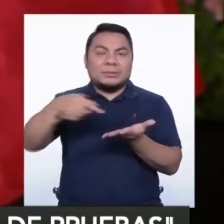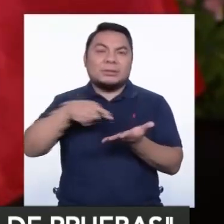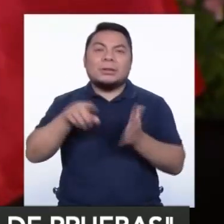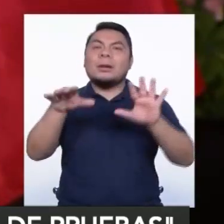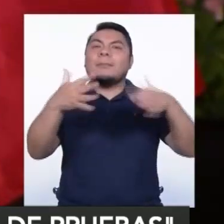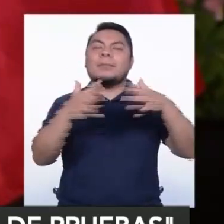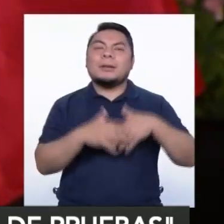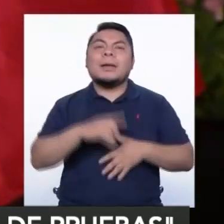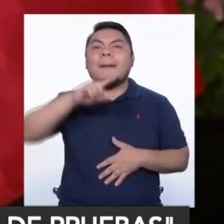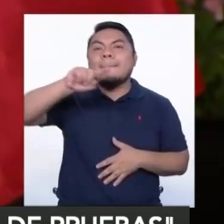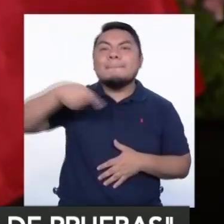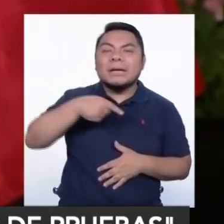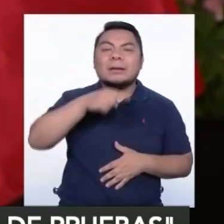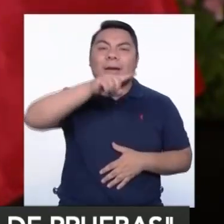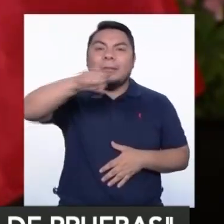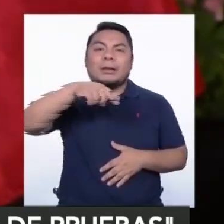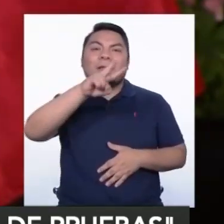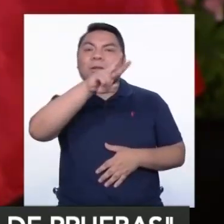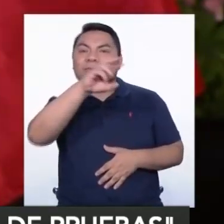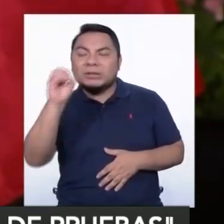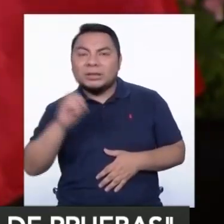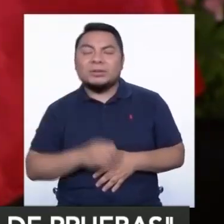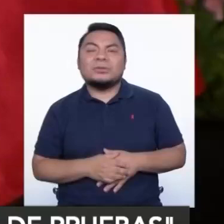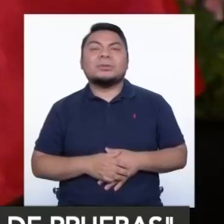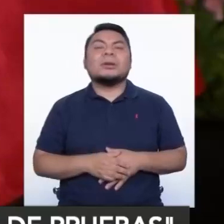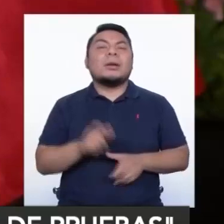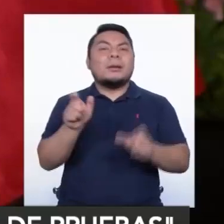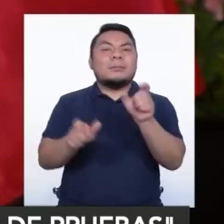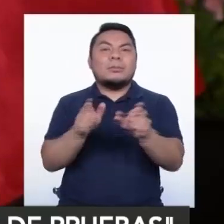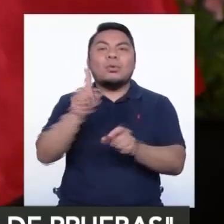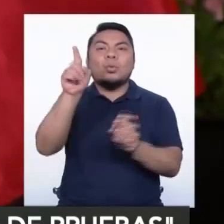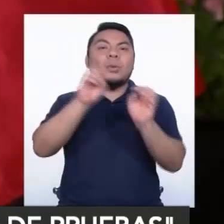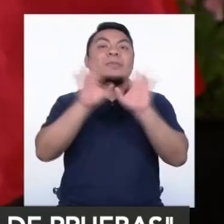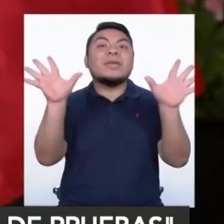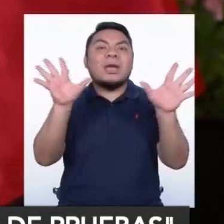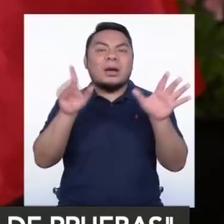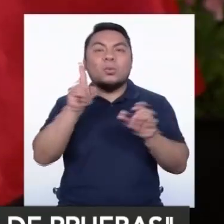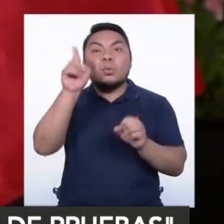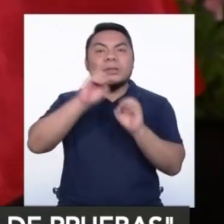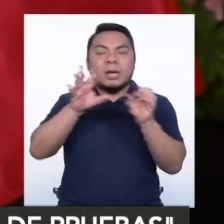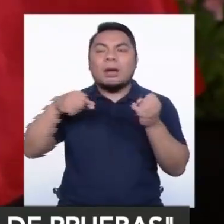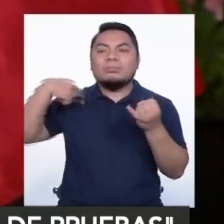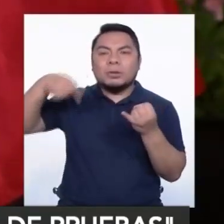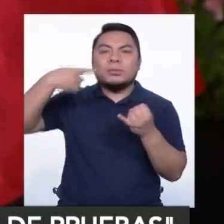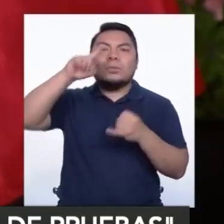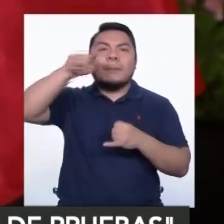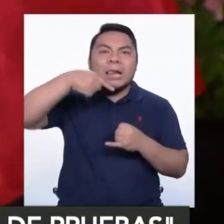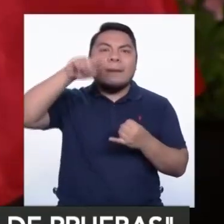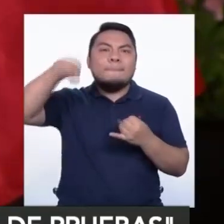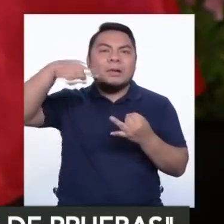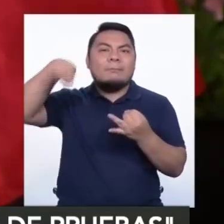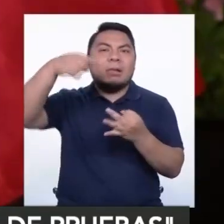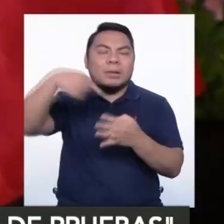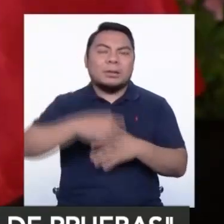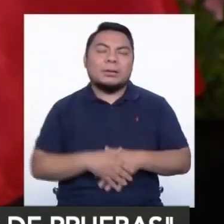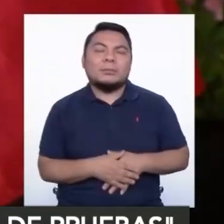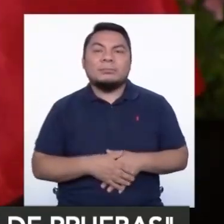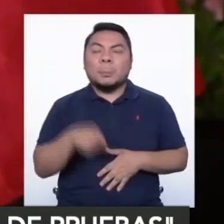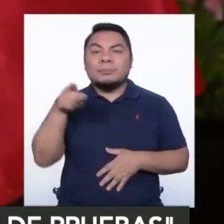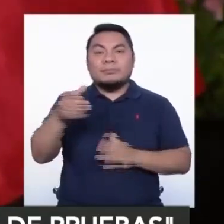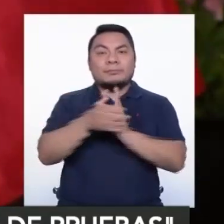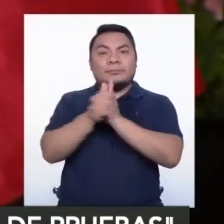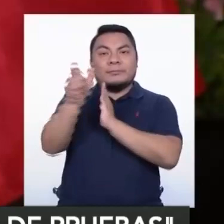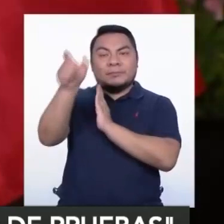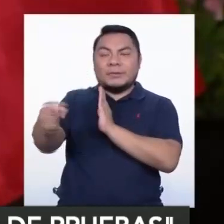más o menos de 1.200 ciudadanos por día. Esa era la muestra. Los expertos nos dijeron que era una muestra